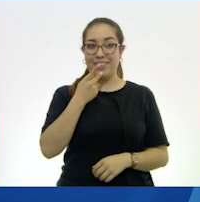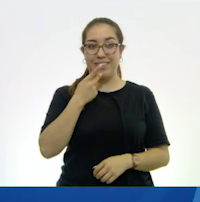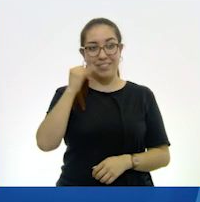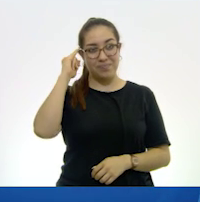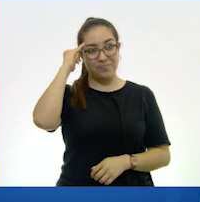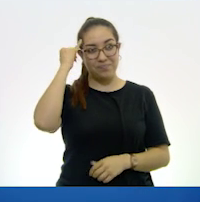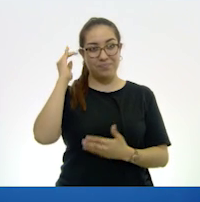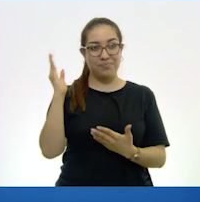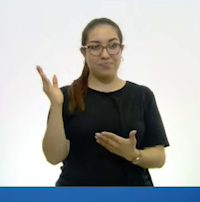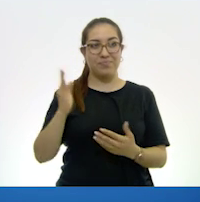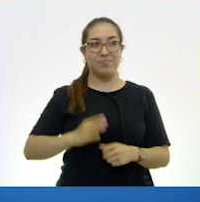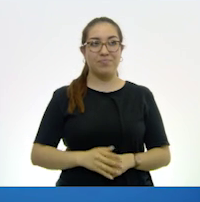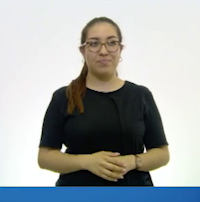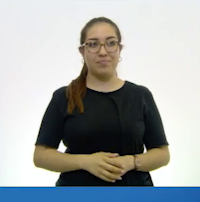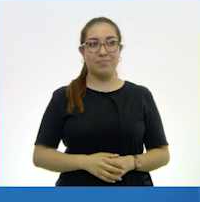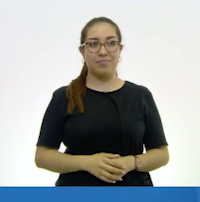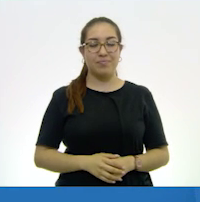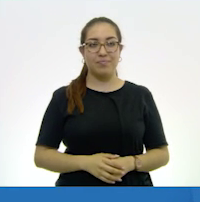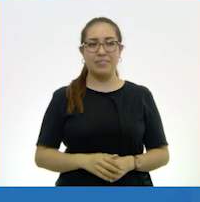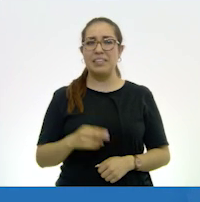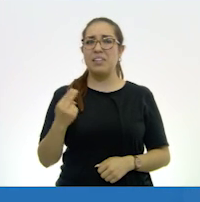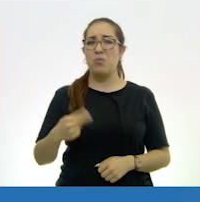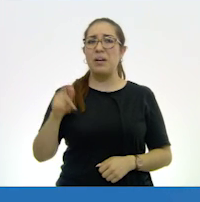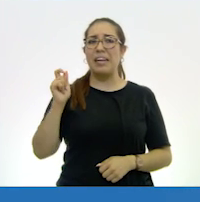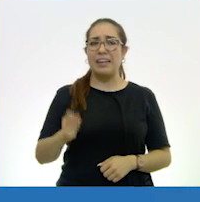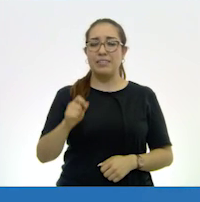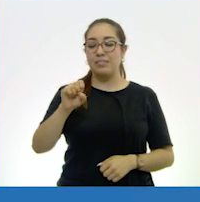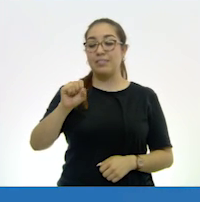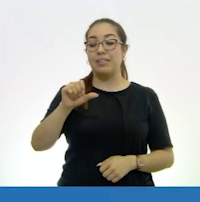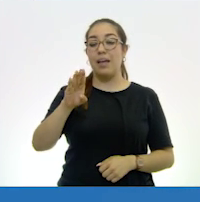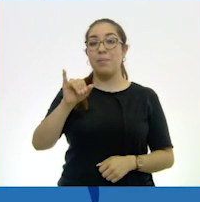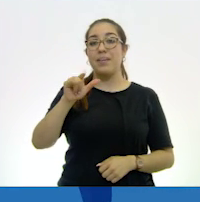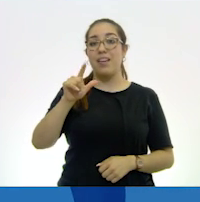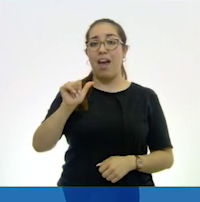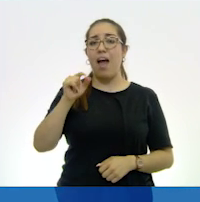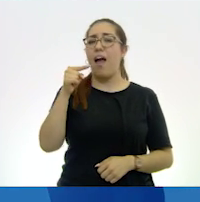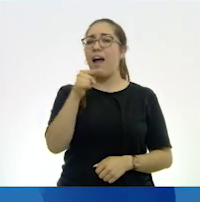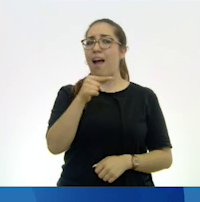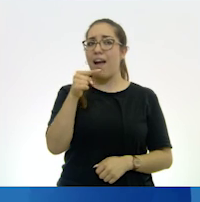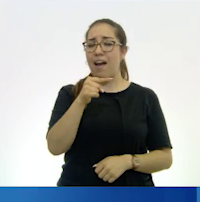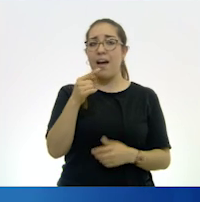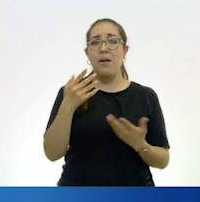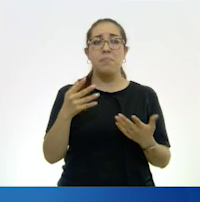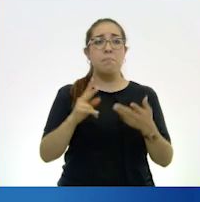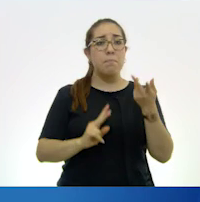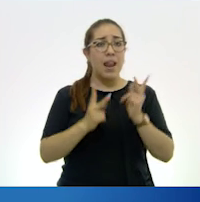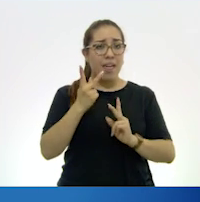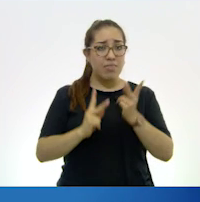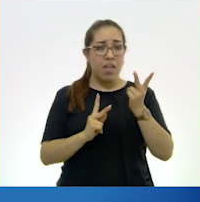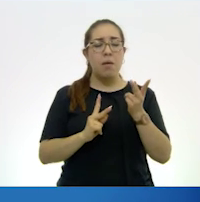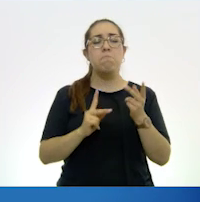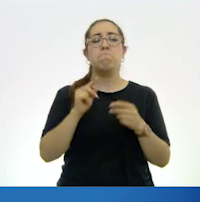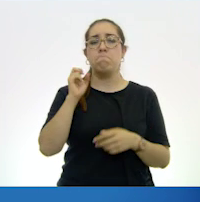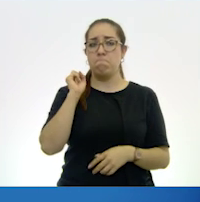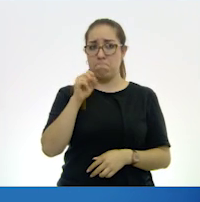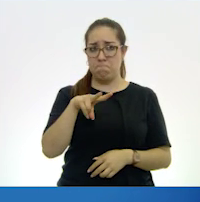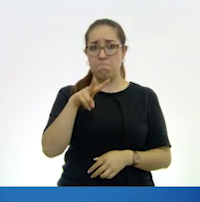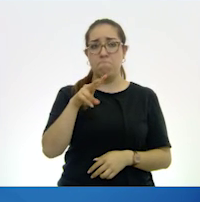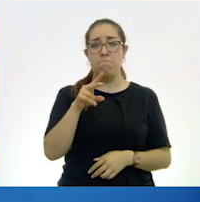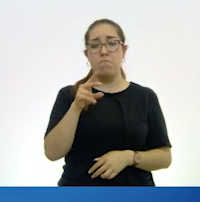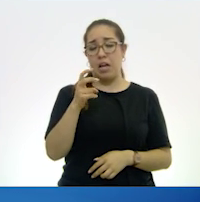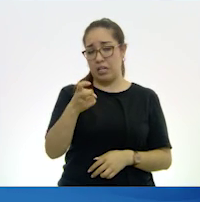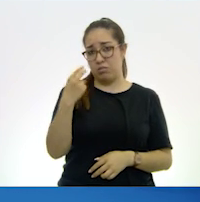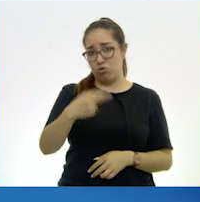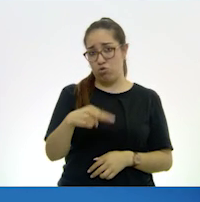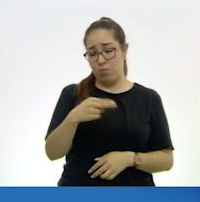Nie. Marisantru, sábila, es una planta medicinal conocida también como aloe